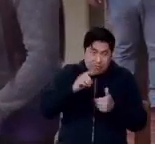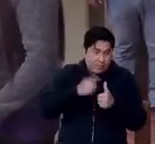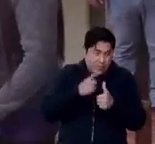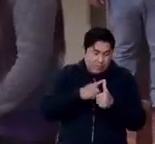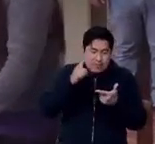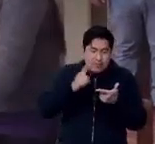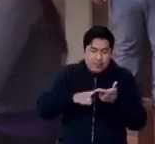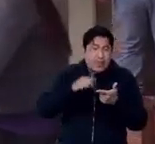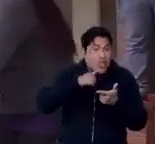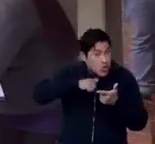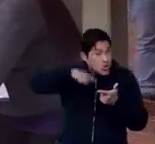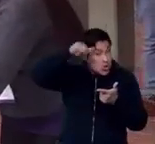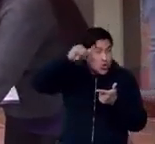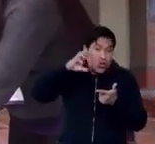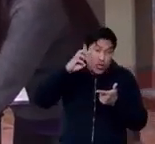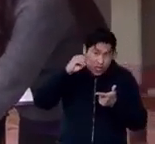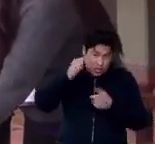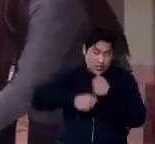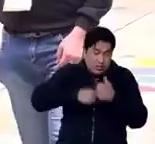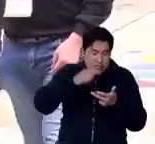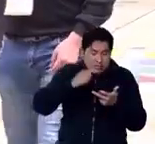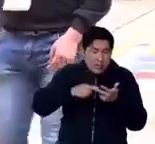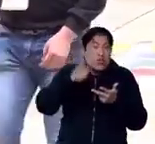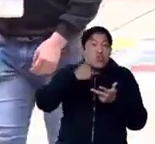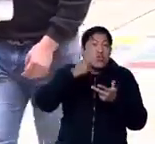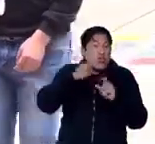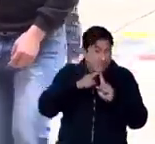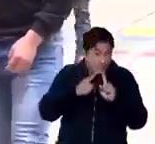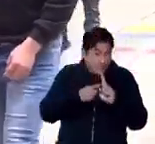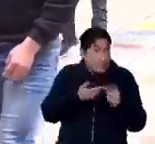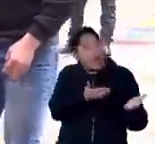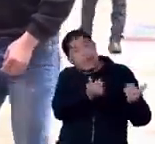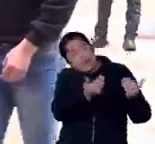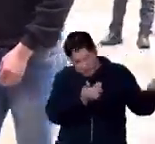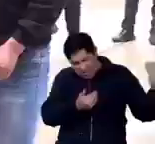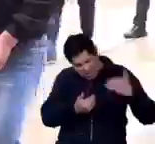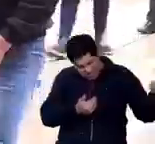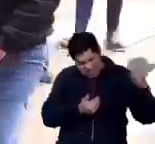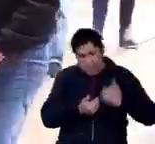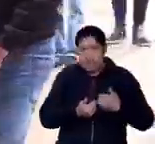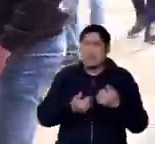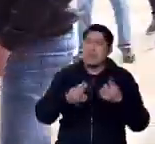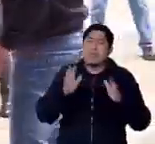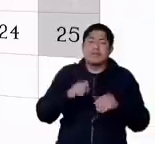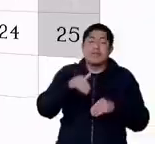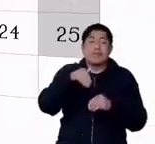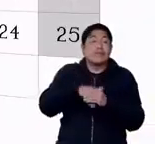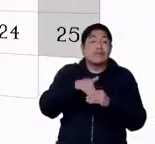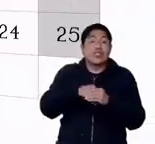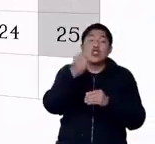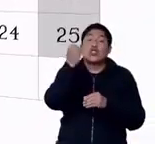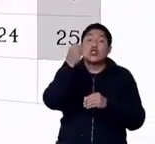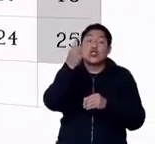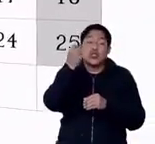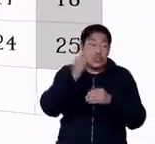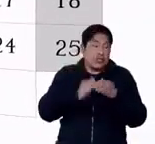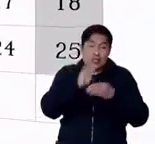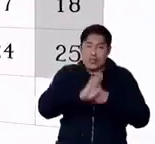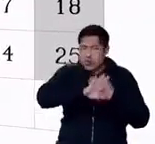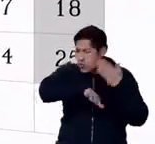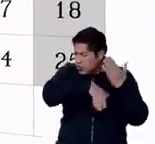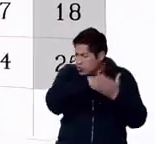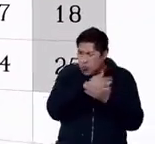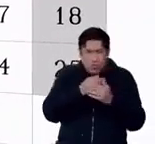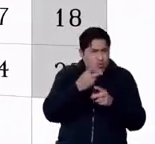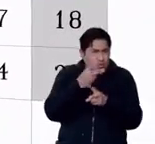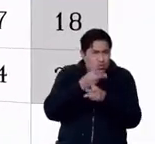personas con discapacidad, a las personas mayores de 60 años y también a las mujeres embarazadas. Para la elección de este domingo 11 de abril